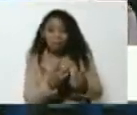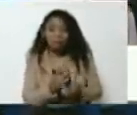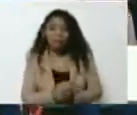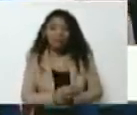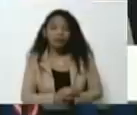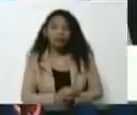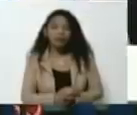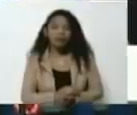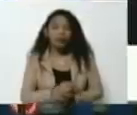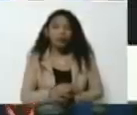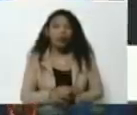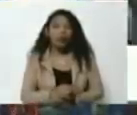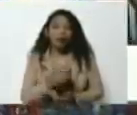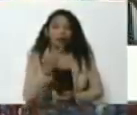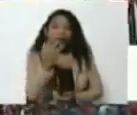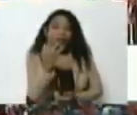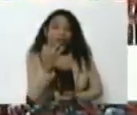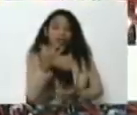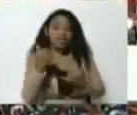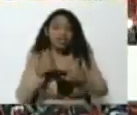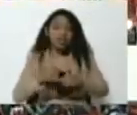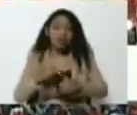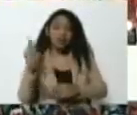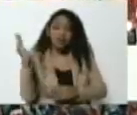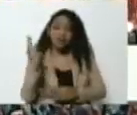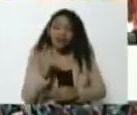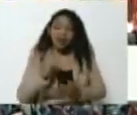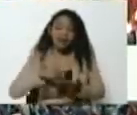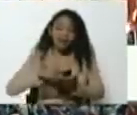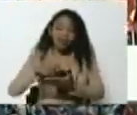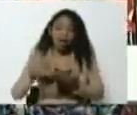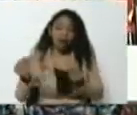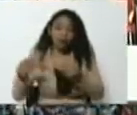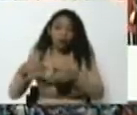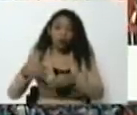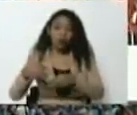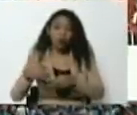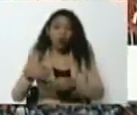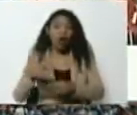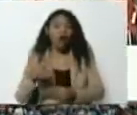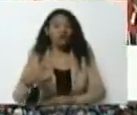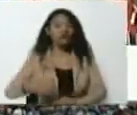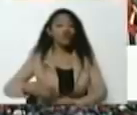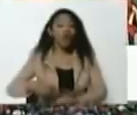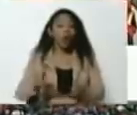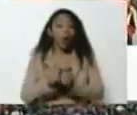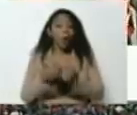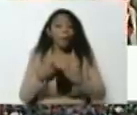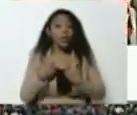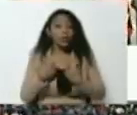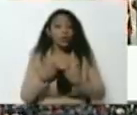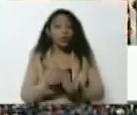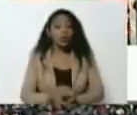Lila, Liliana y Lilibet. Quieren firmar un contrato para hacer una novela conmigo.